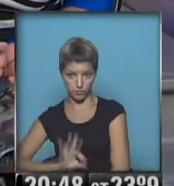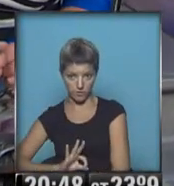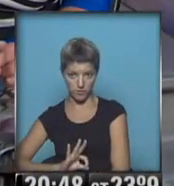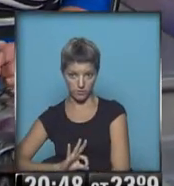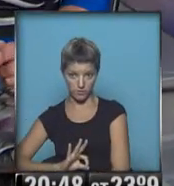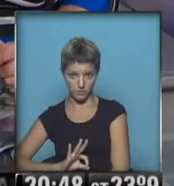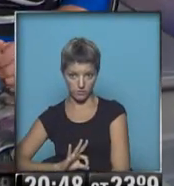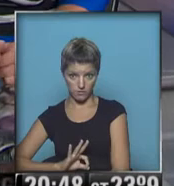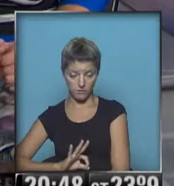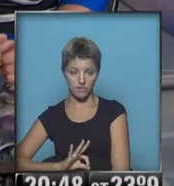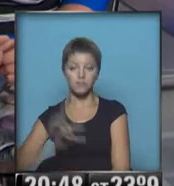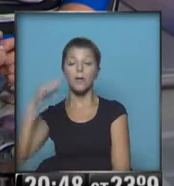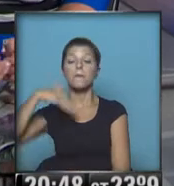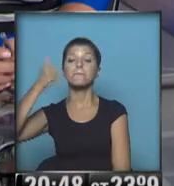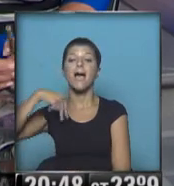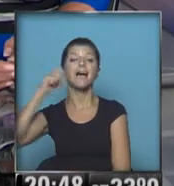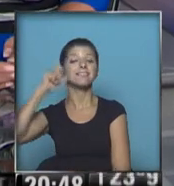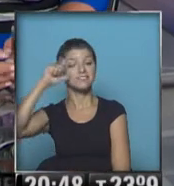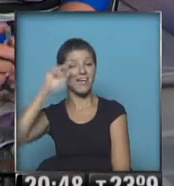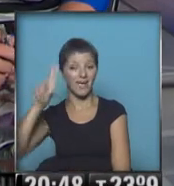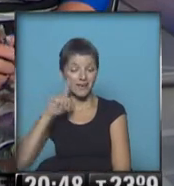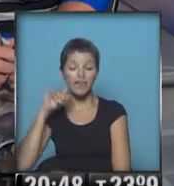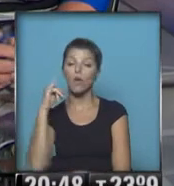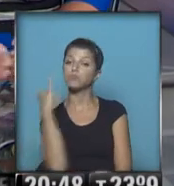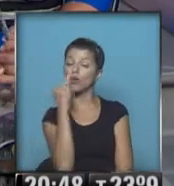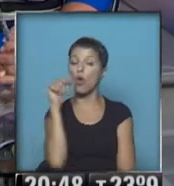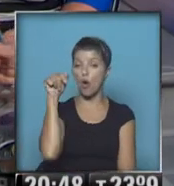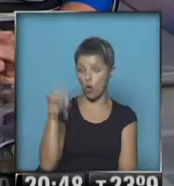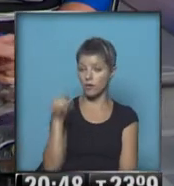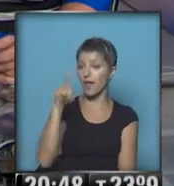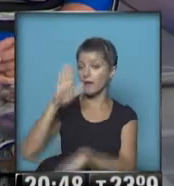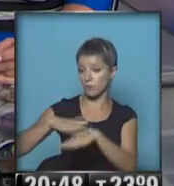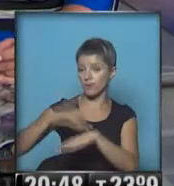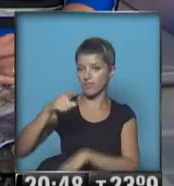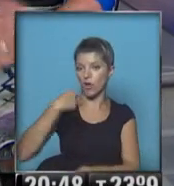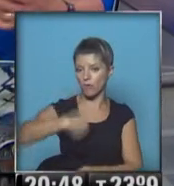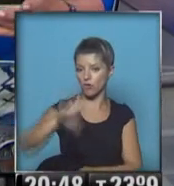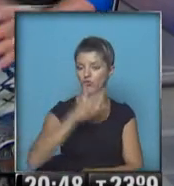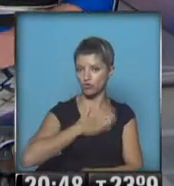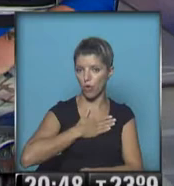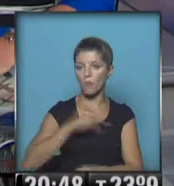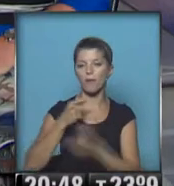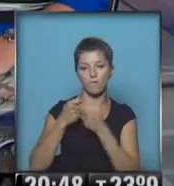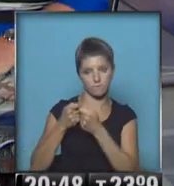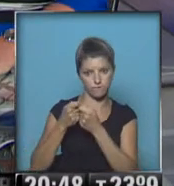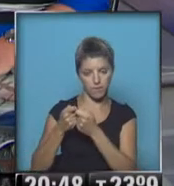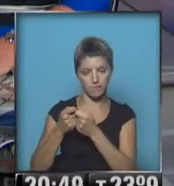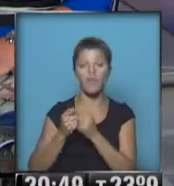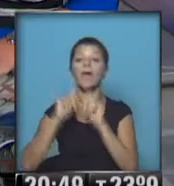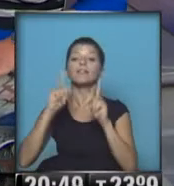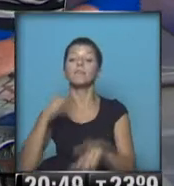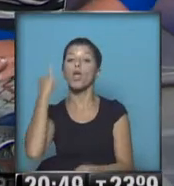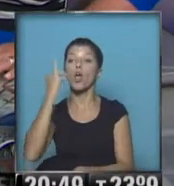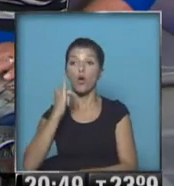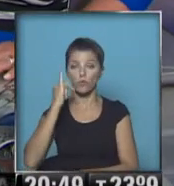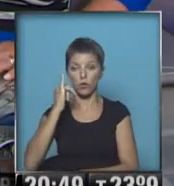y Radignani, de Mangieri, denunció hoy que se hizo cargo de este crimen porque lo apretaron. Además señaló que